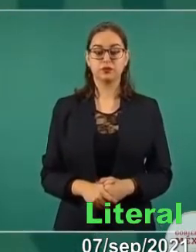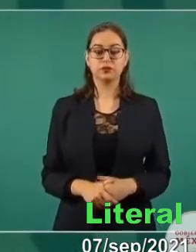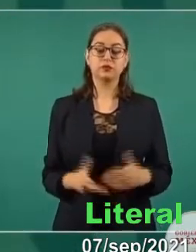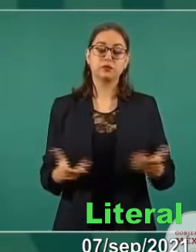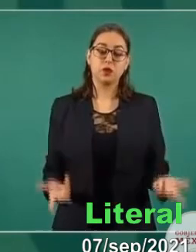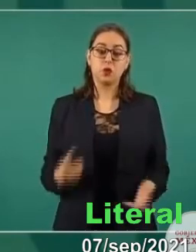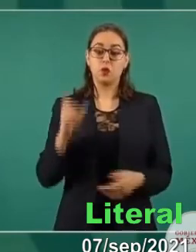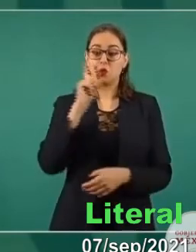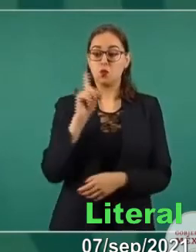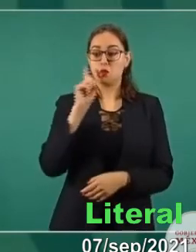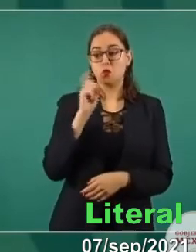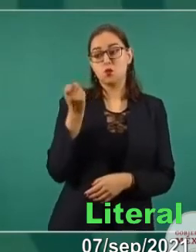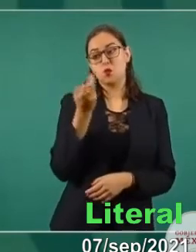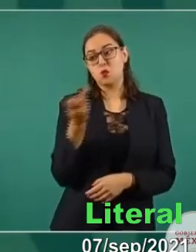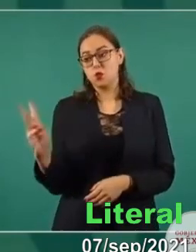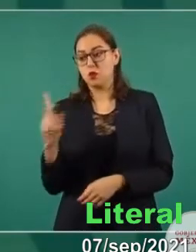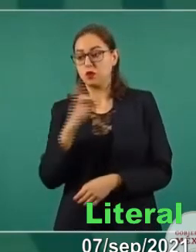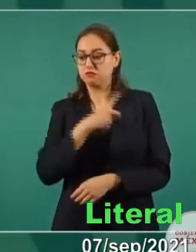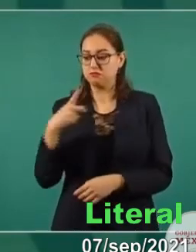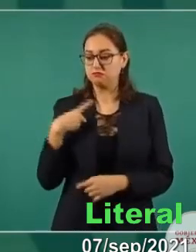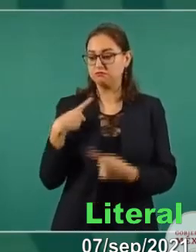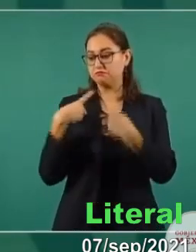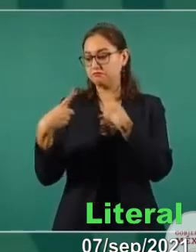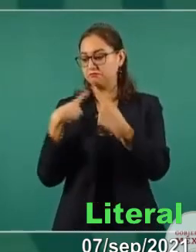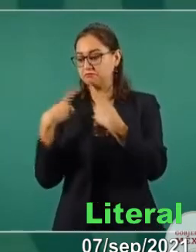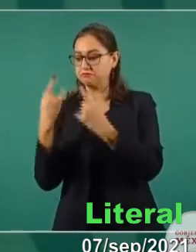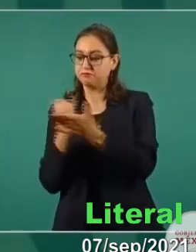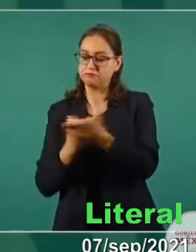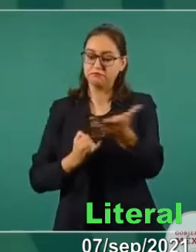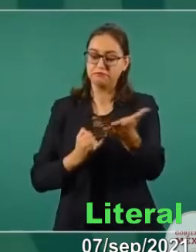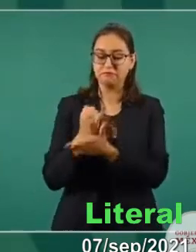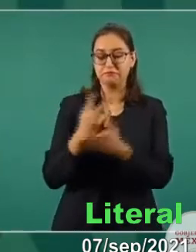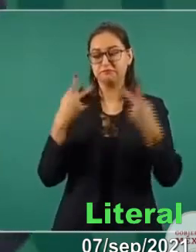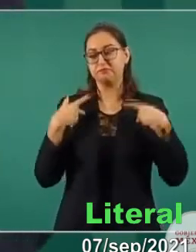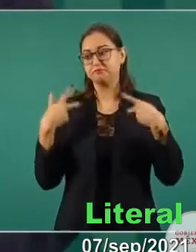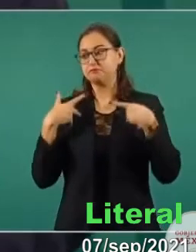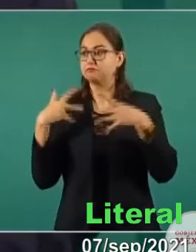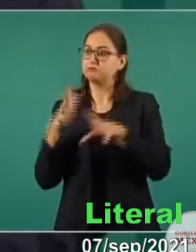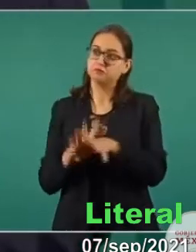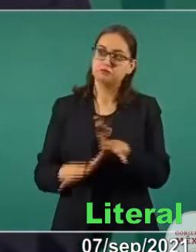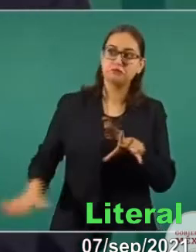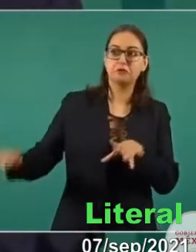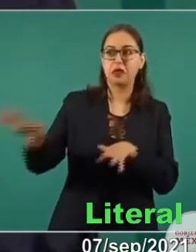mujeres, lo tiene que resolver el pueblo, y en este caso, si lo está